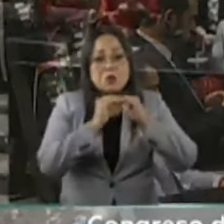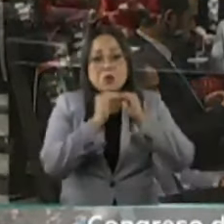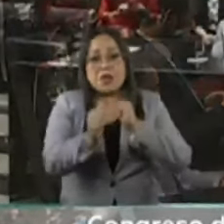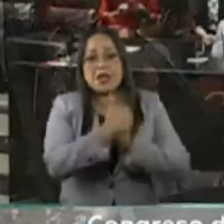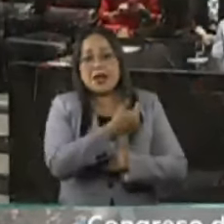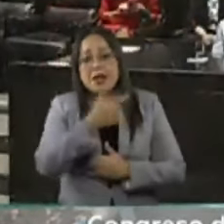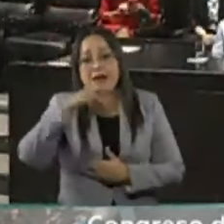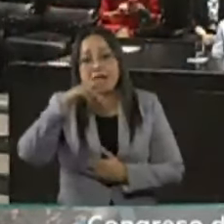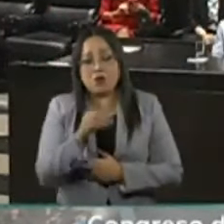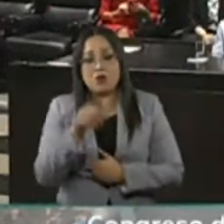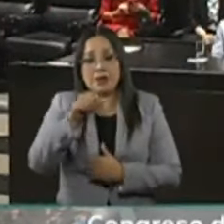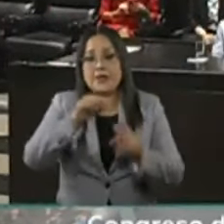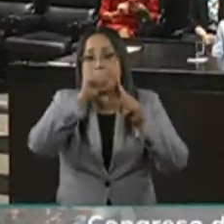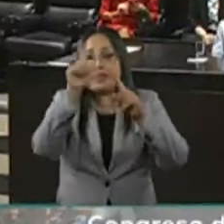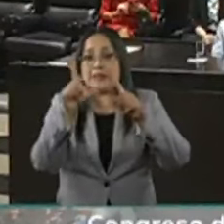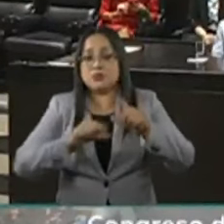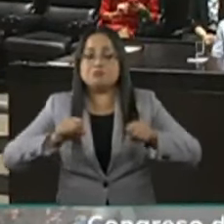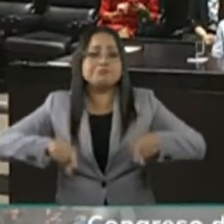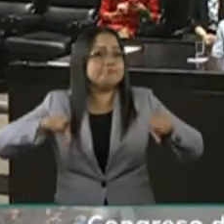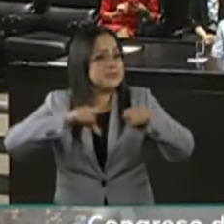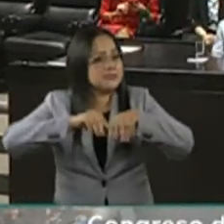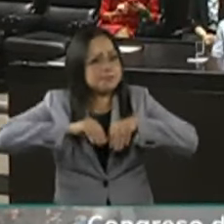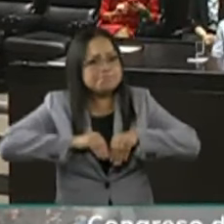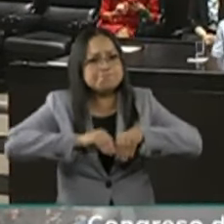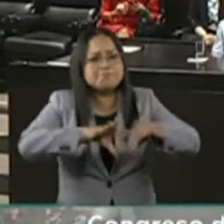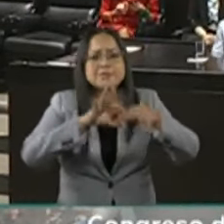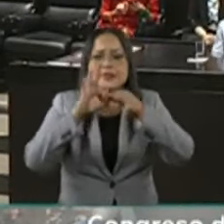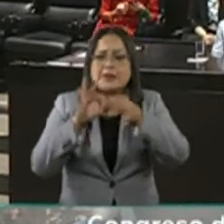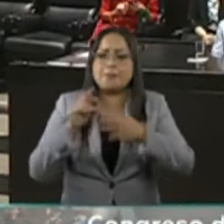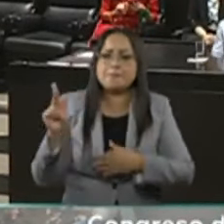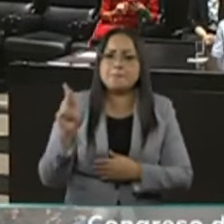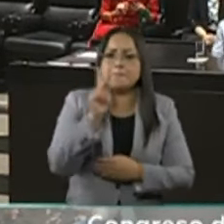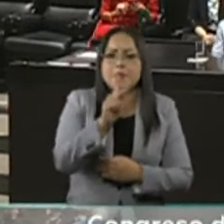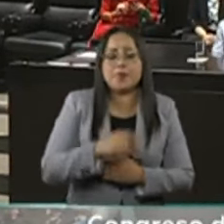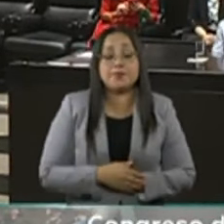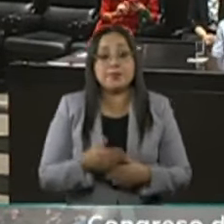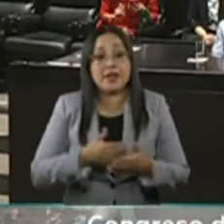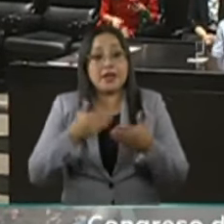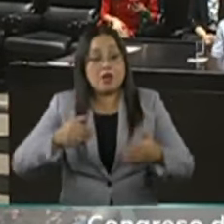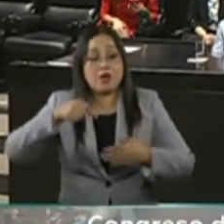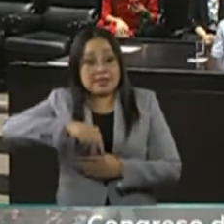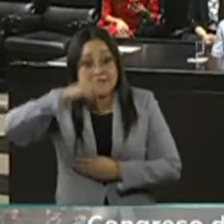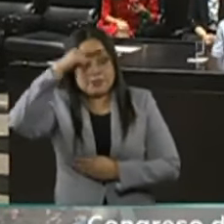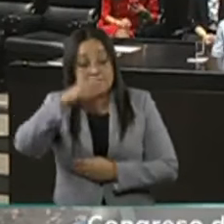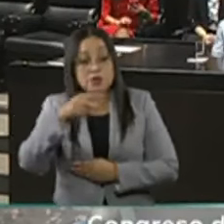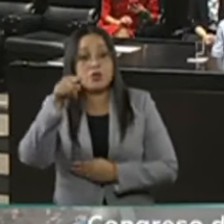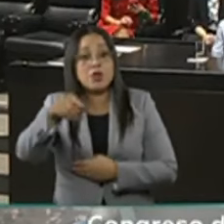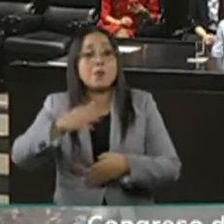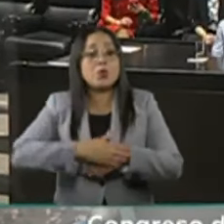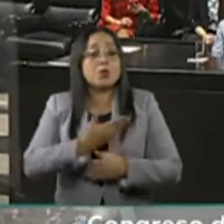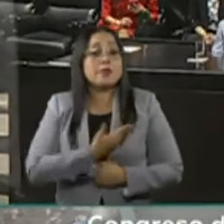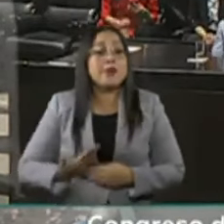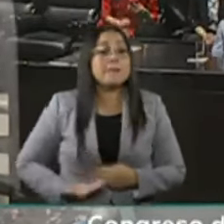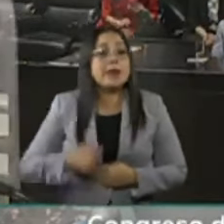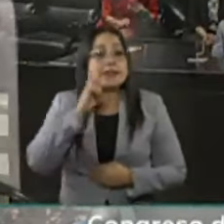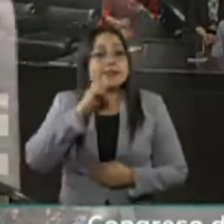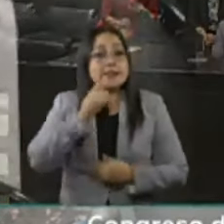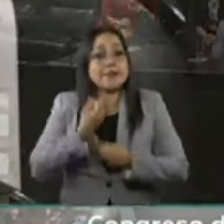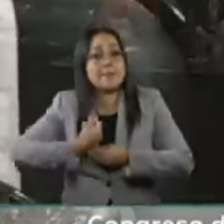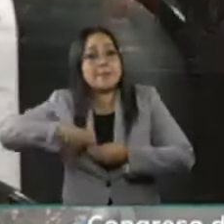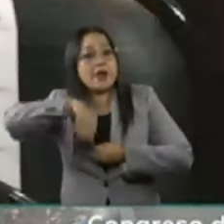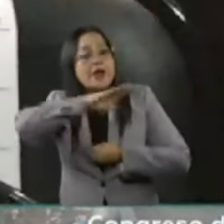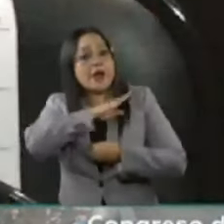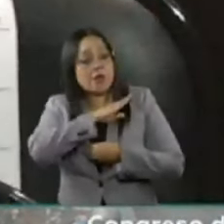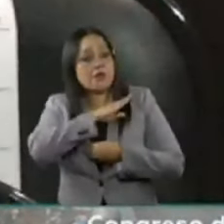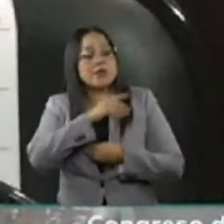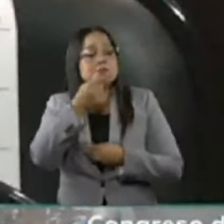permeando en el ámbito nacional. Hoy, México tiene en Claudia Sheinbaum a la primera presidenta